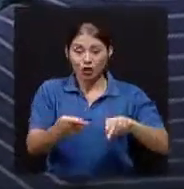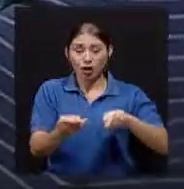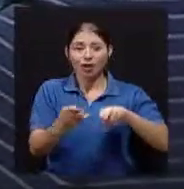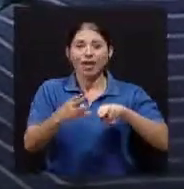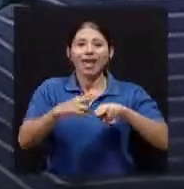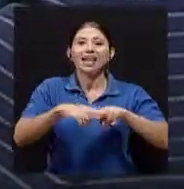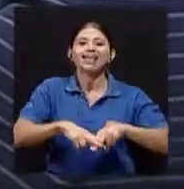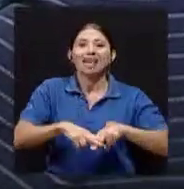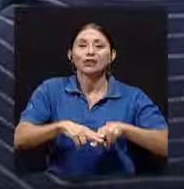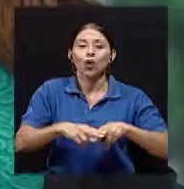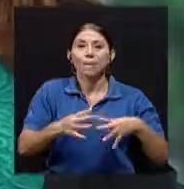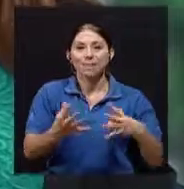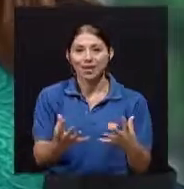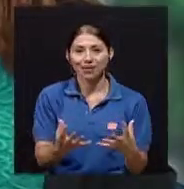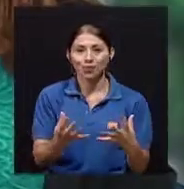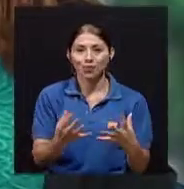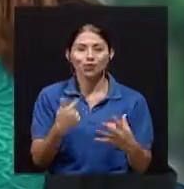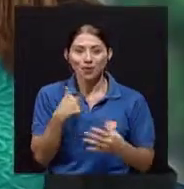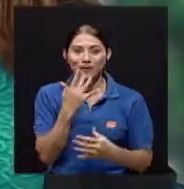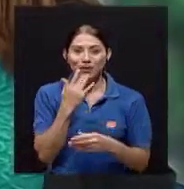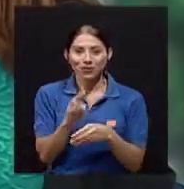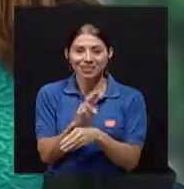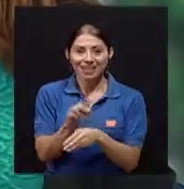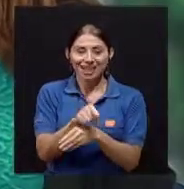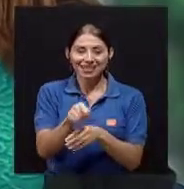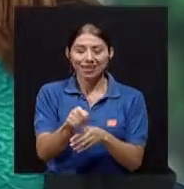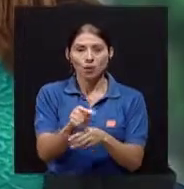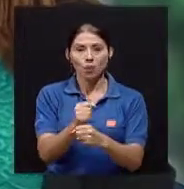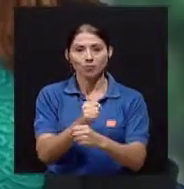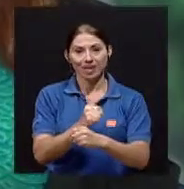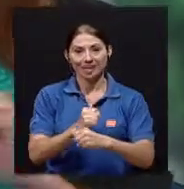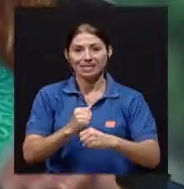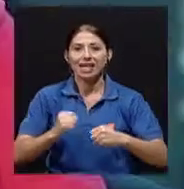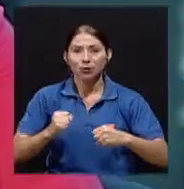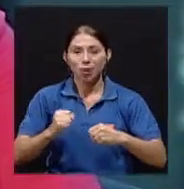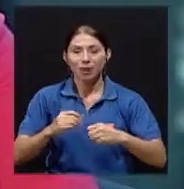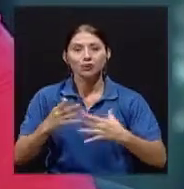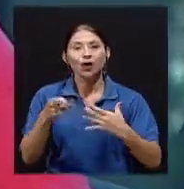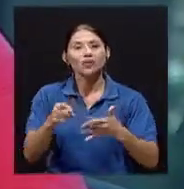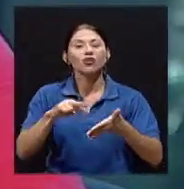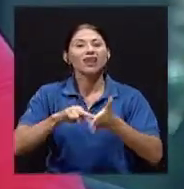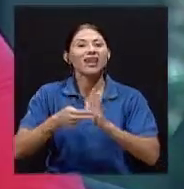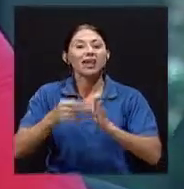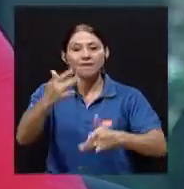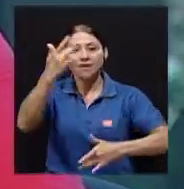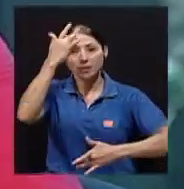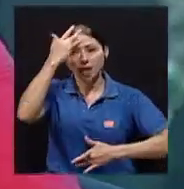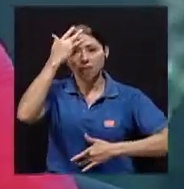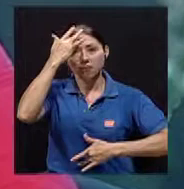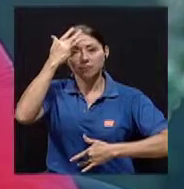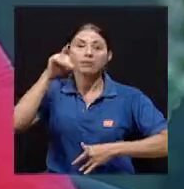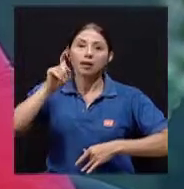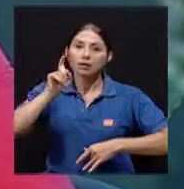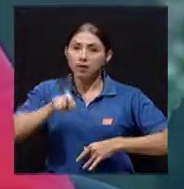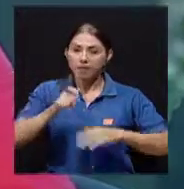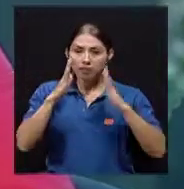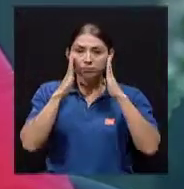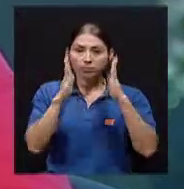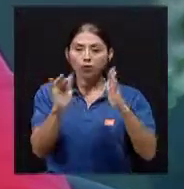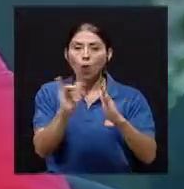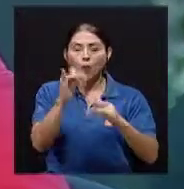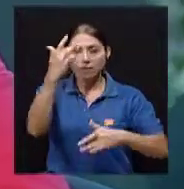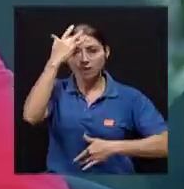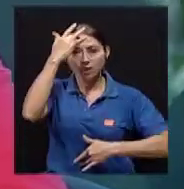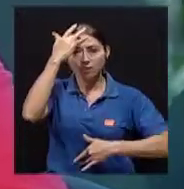Yo prefiero usar el término exceso de peso, ¿verdad? Es una enfermedad, ¿verdad? Y como tal hay que tratarla, porque usualmente no solamente